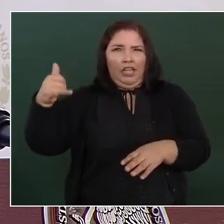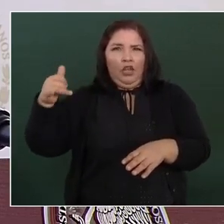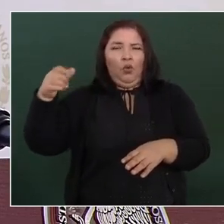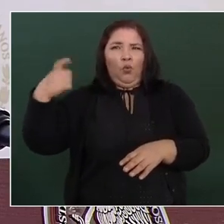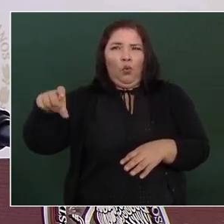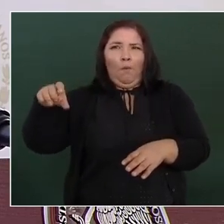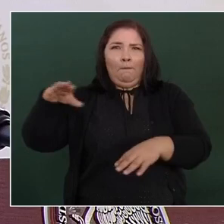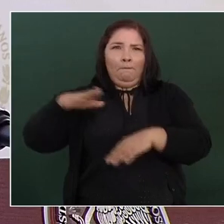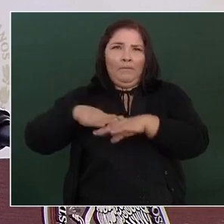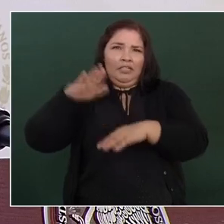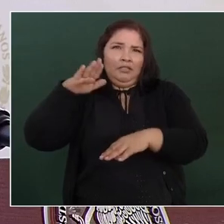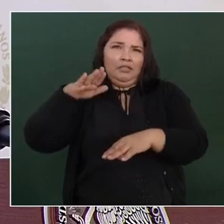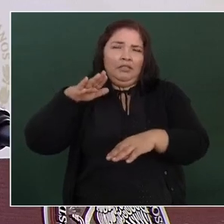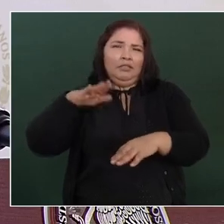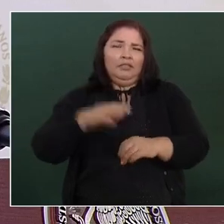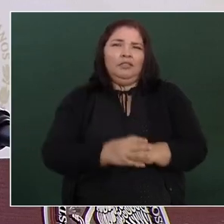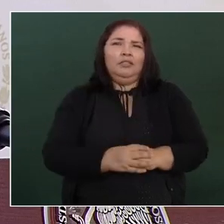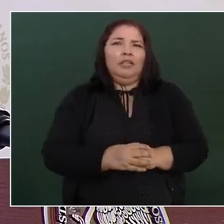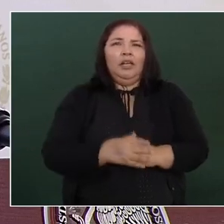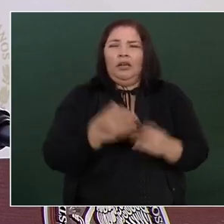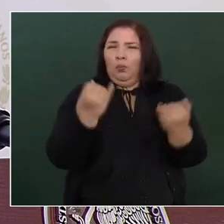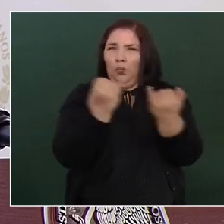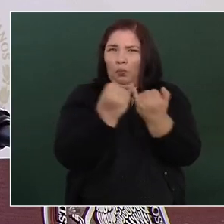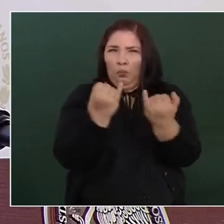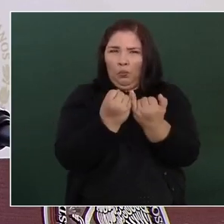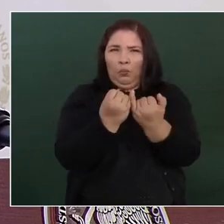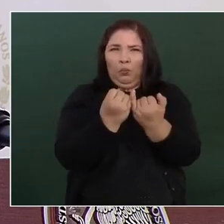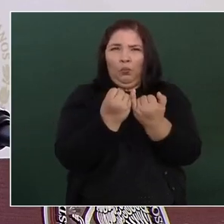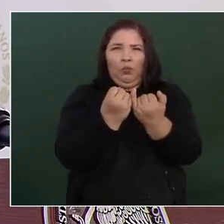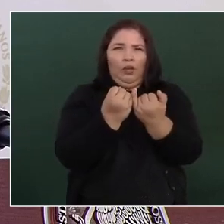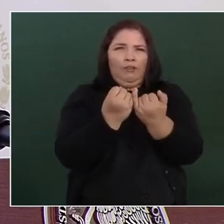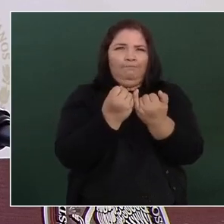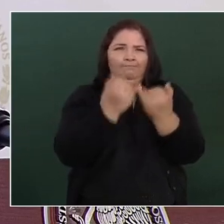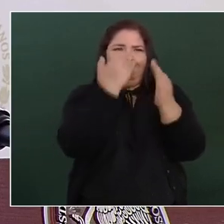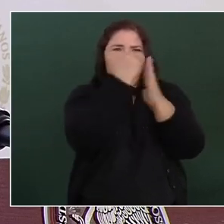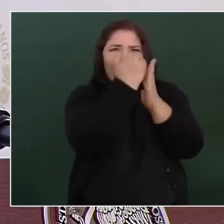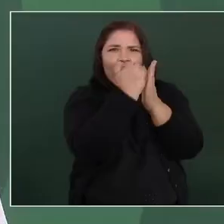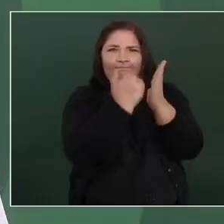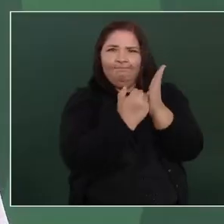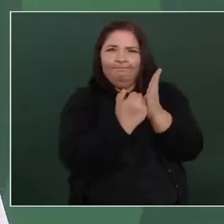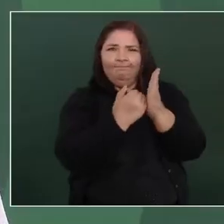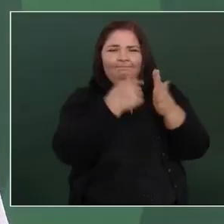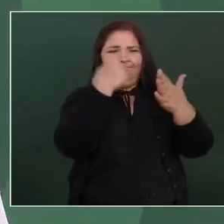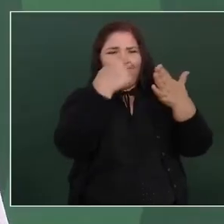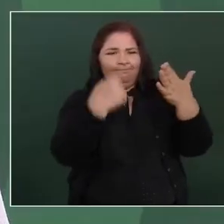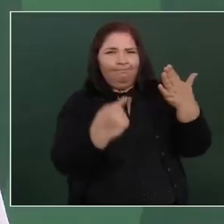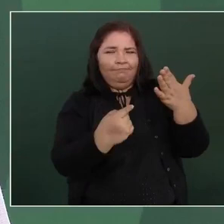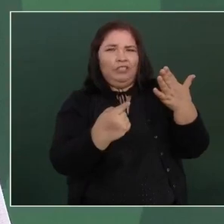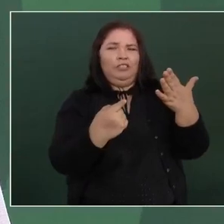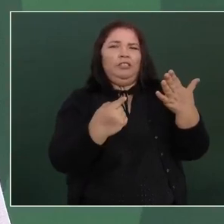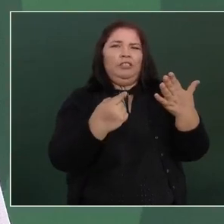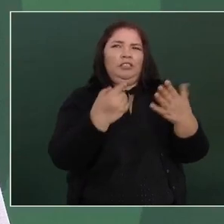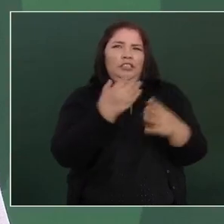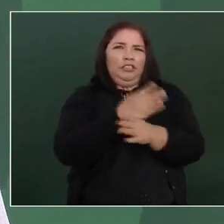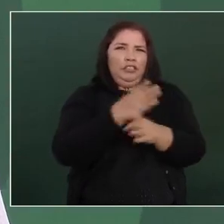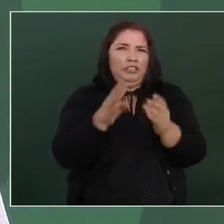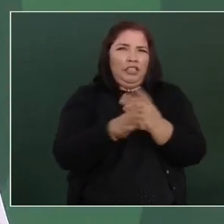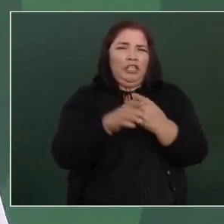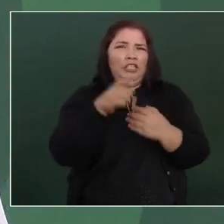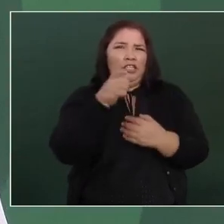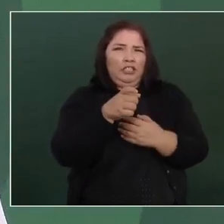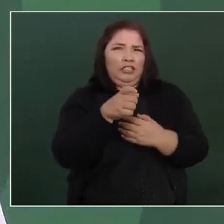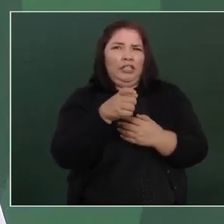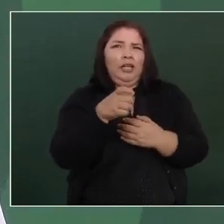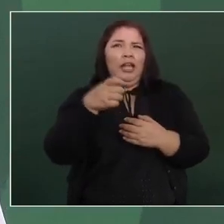LGBTIQ+. Y de igual forma que se apliquen los criterios de interseccionalidad y de perspectiva